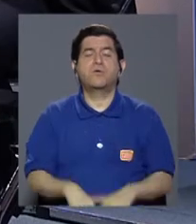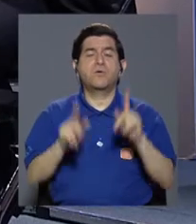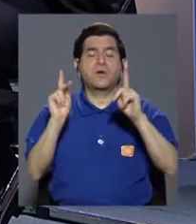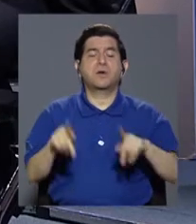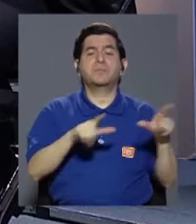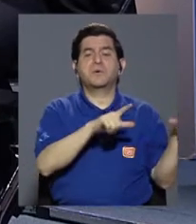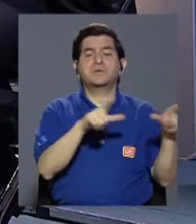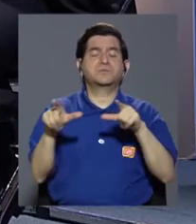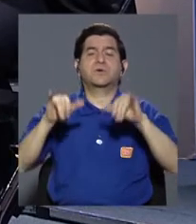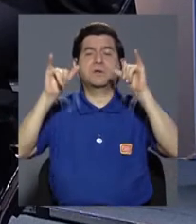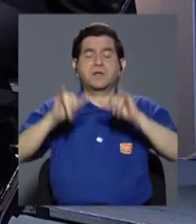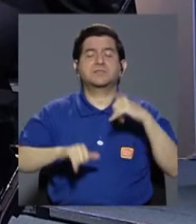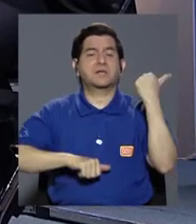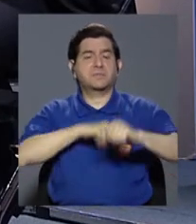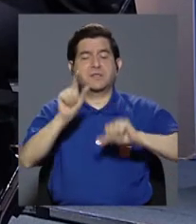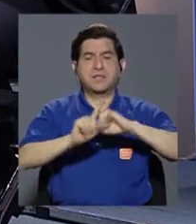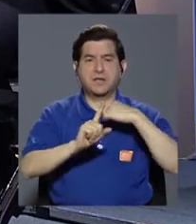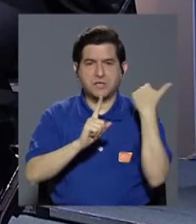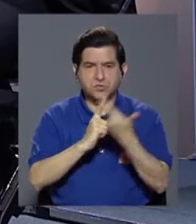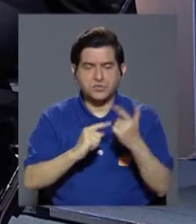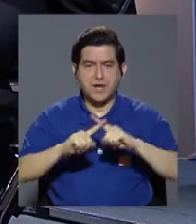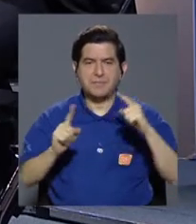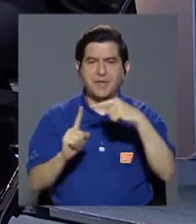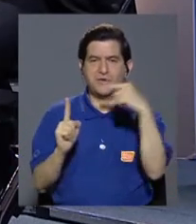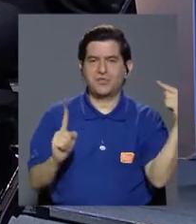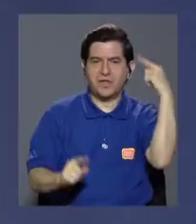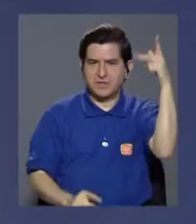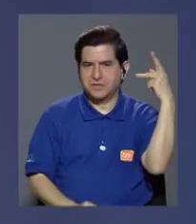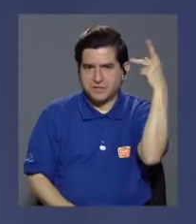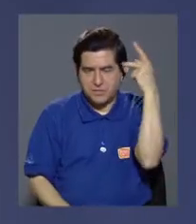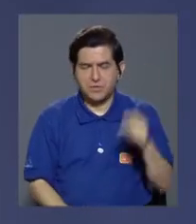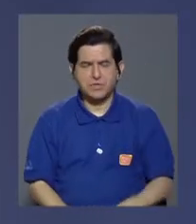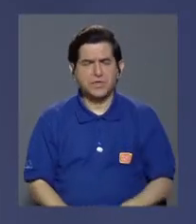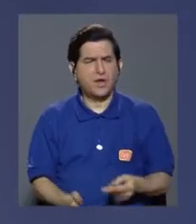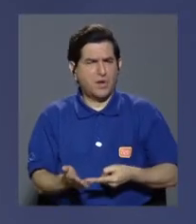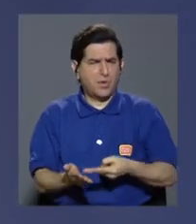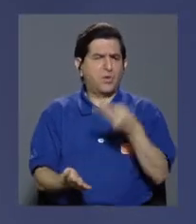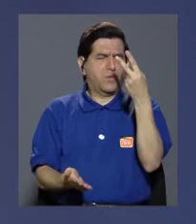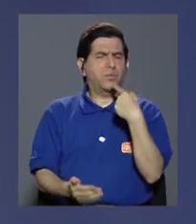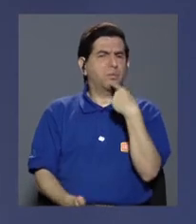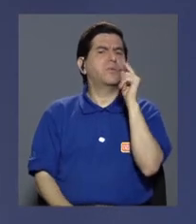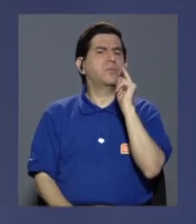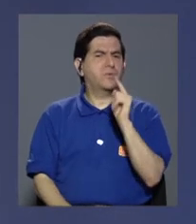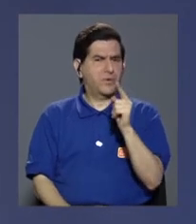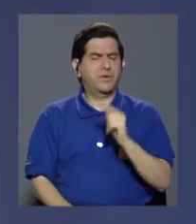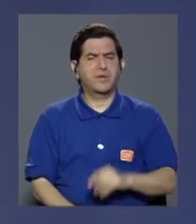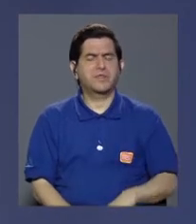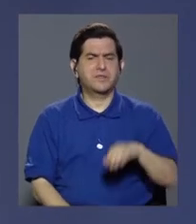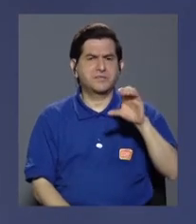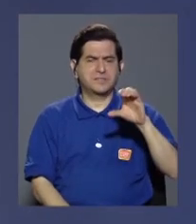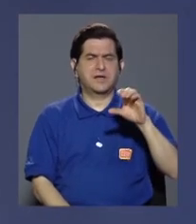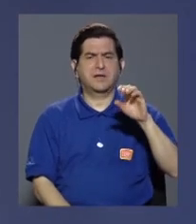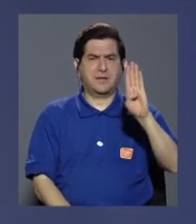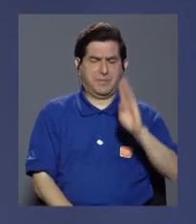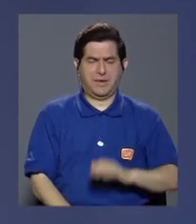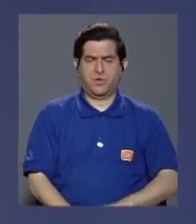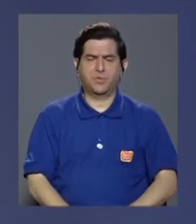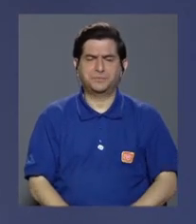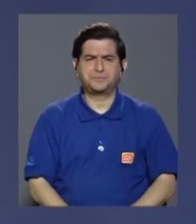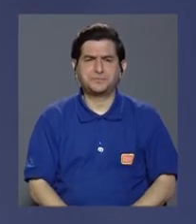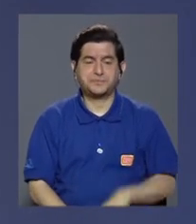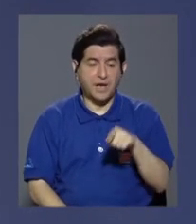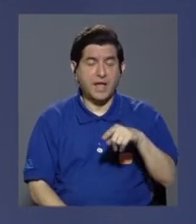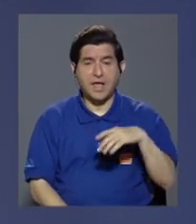dispuestos a mantener una lucha social pero en la política es muy valioso lo que plantea camilo porque